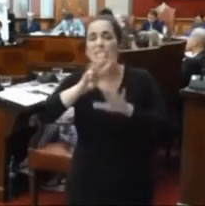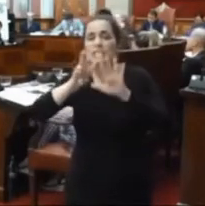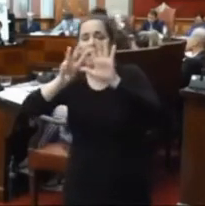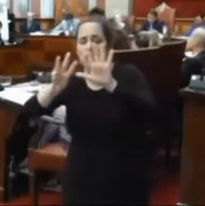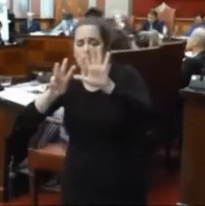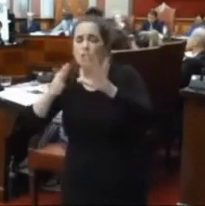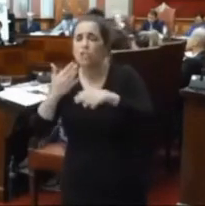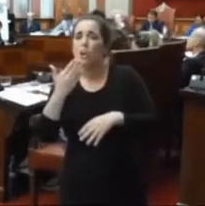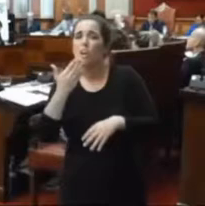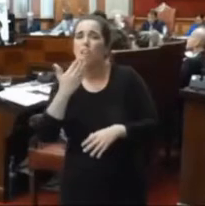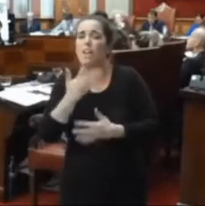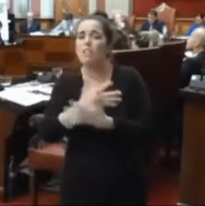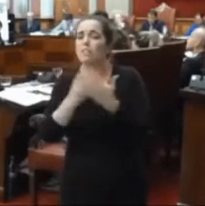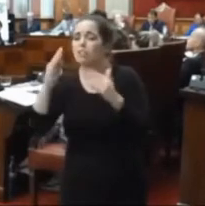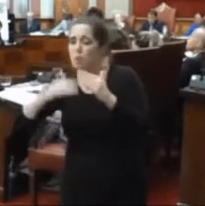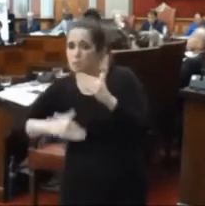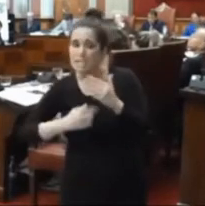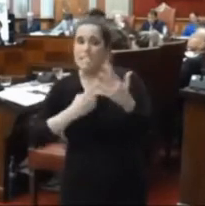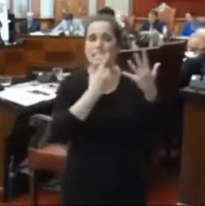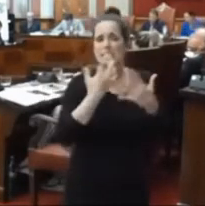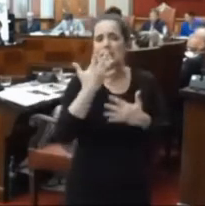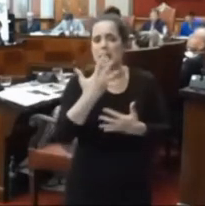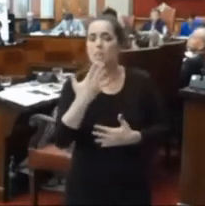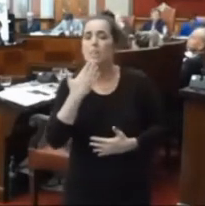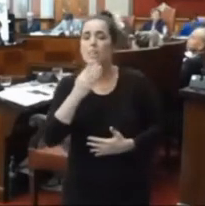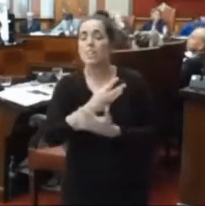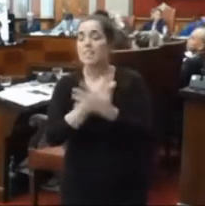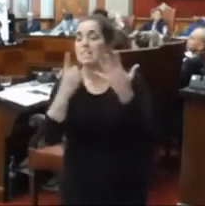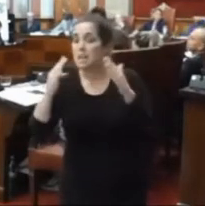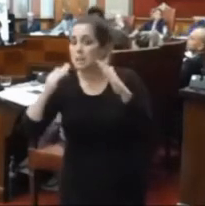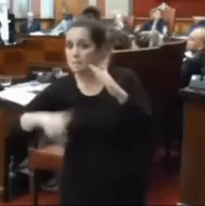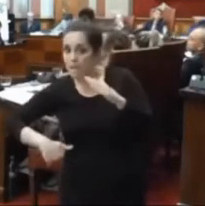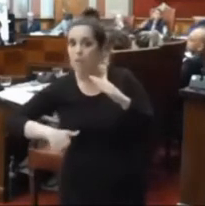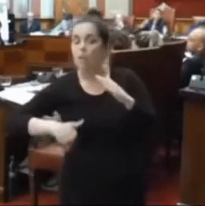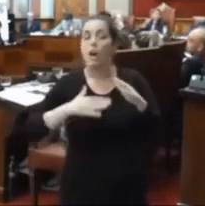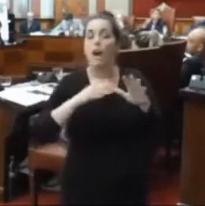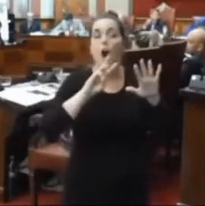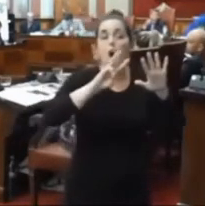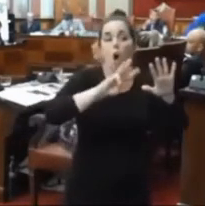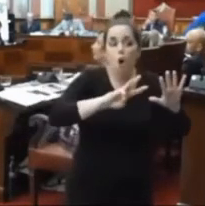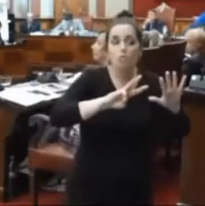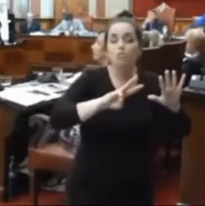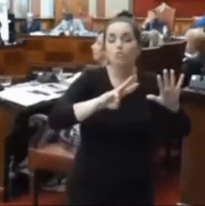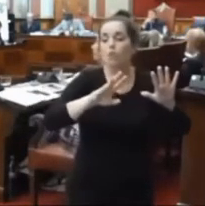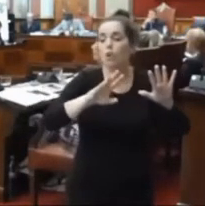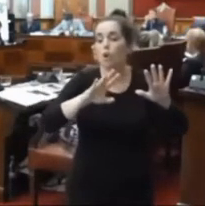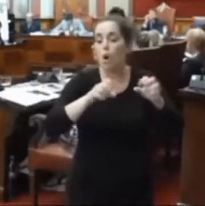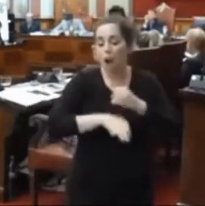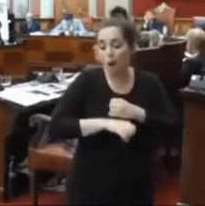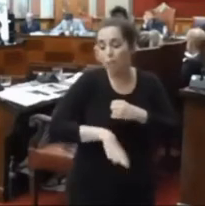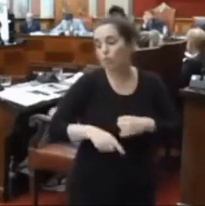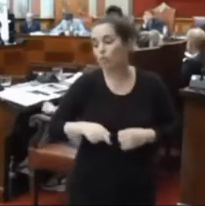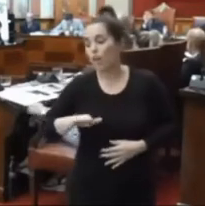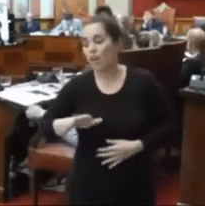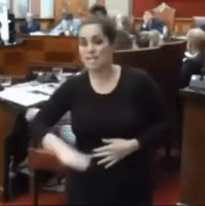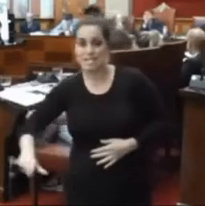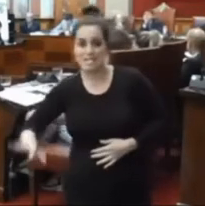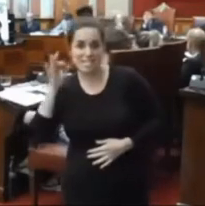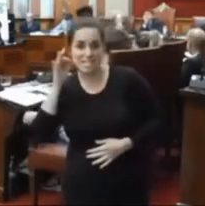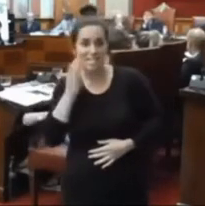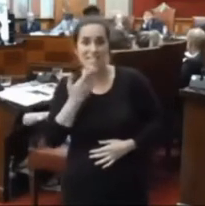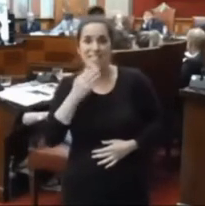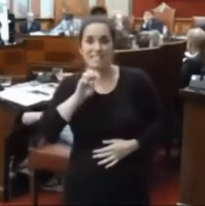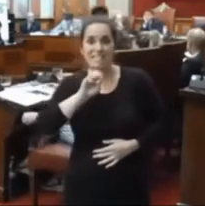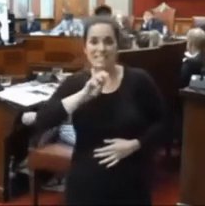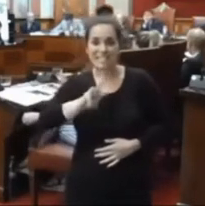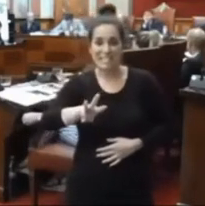años, 65 en menores de 16 e incluso 8 en niñas de 13 años. Además,